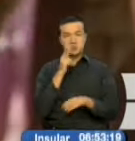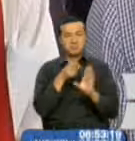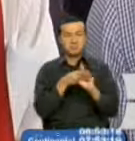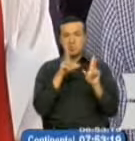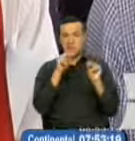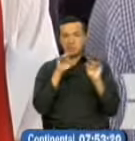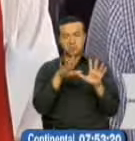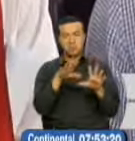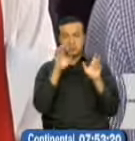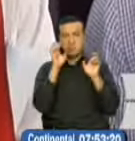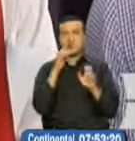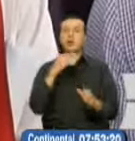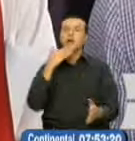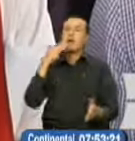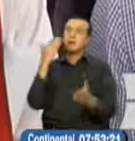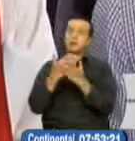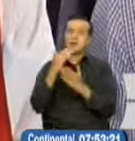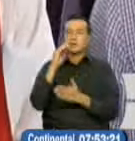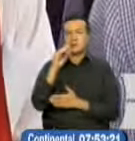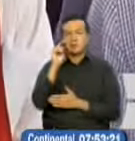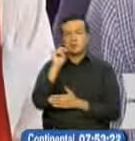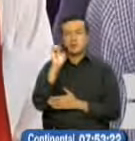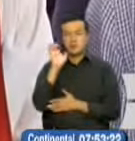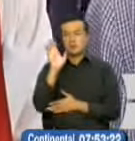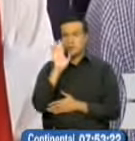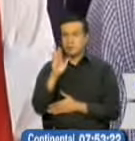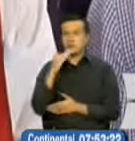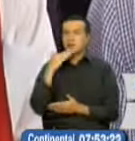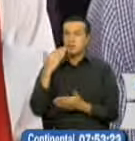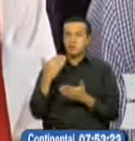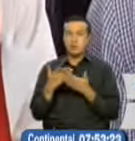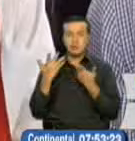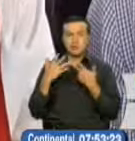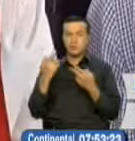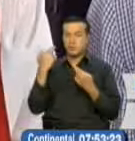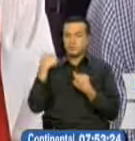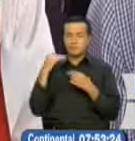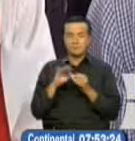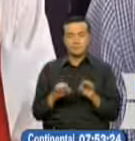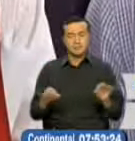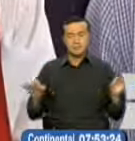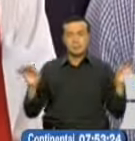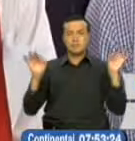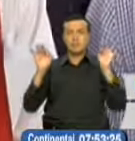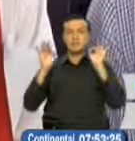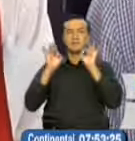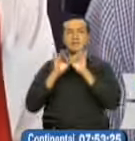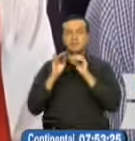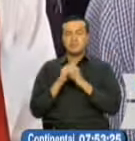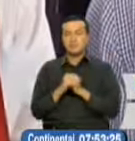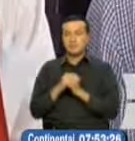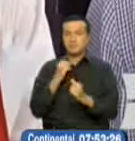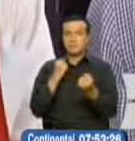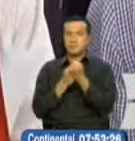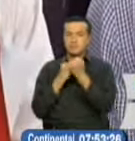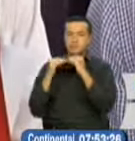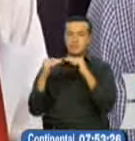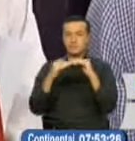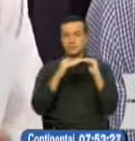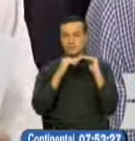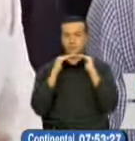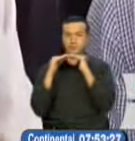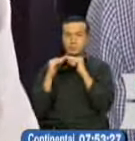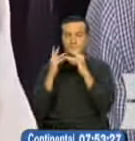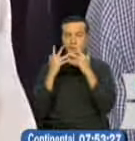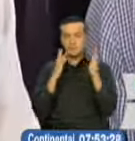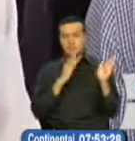asistirá. Agradecer al Consejo Nacional Electoral por el papel trascendental en defensa de la democracia que